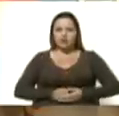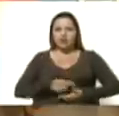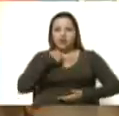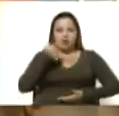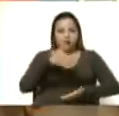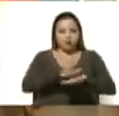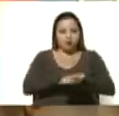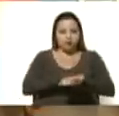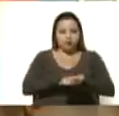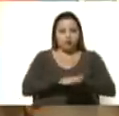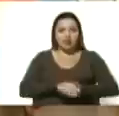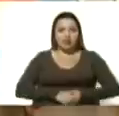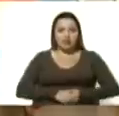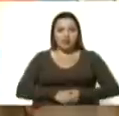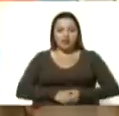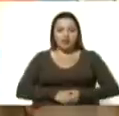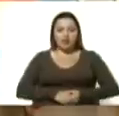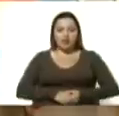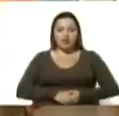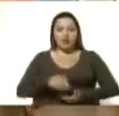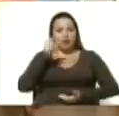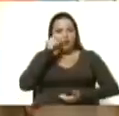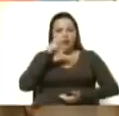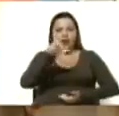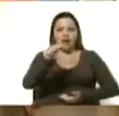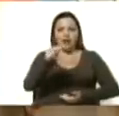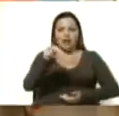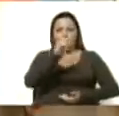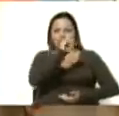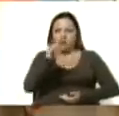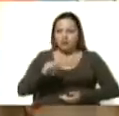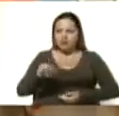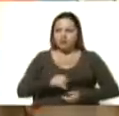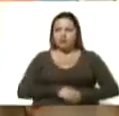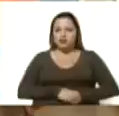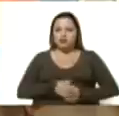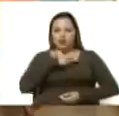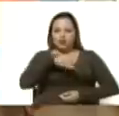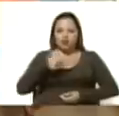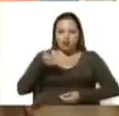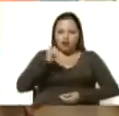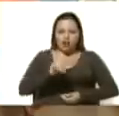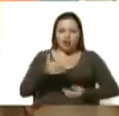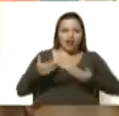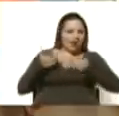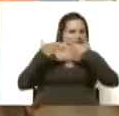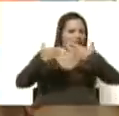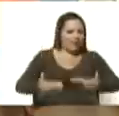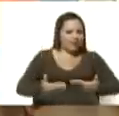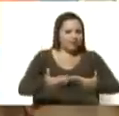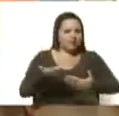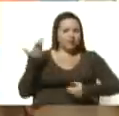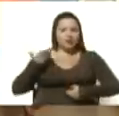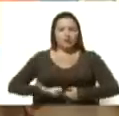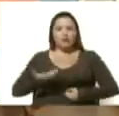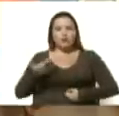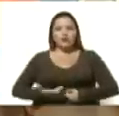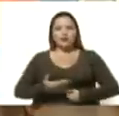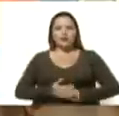de Carlos Lanz. Hemos tenido un avance sumamente